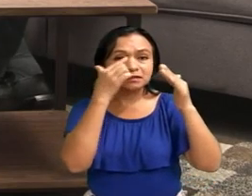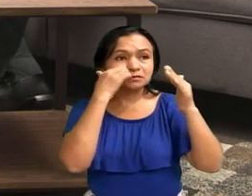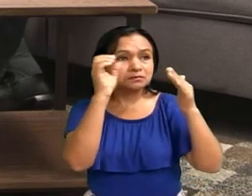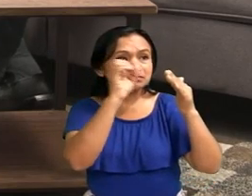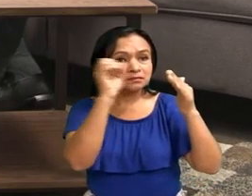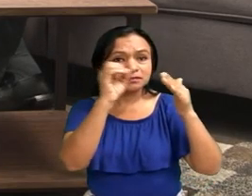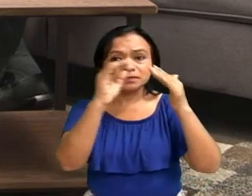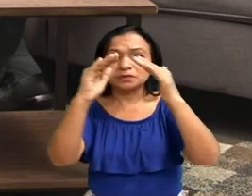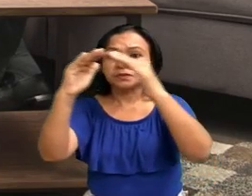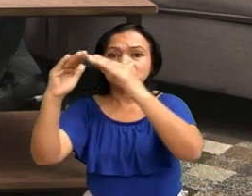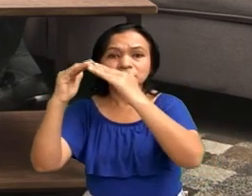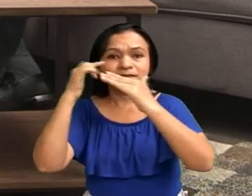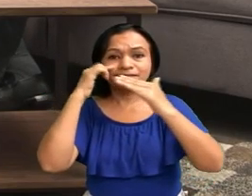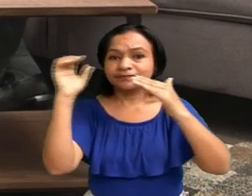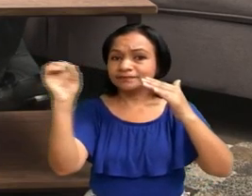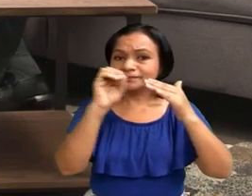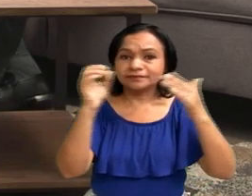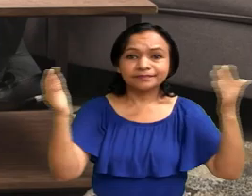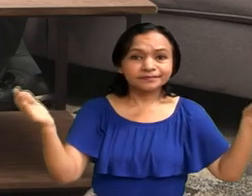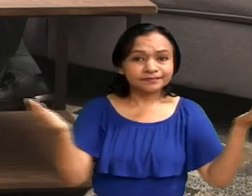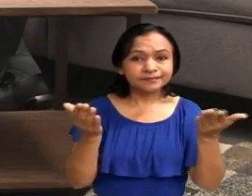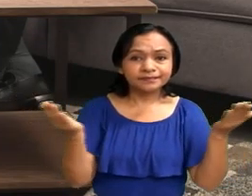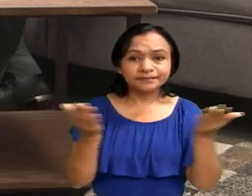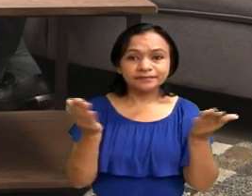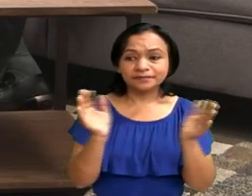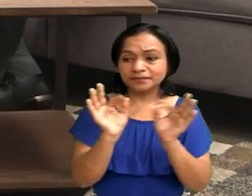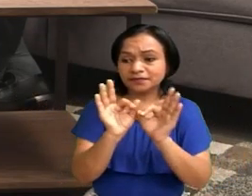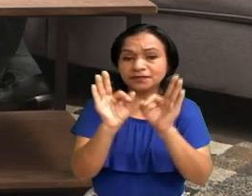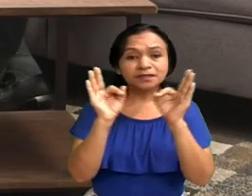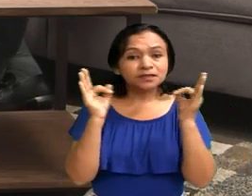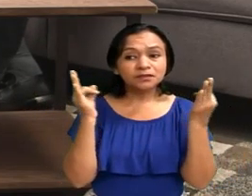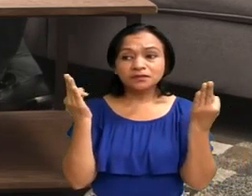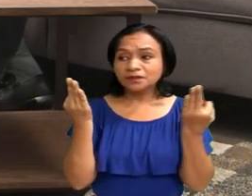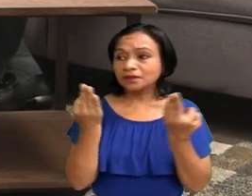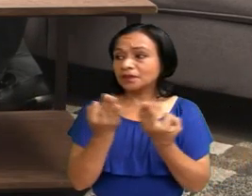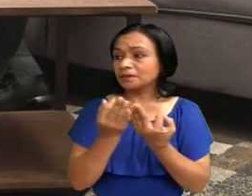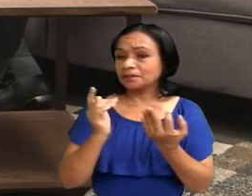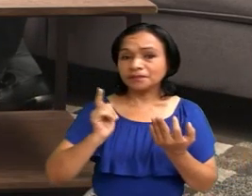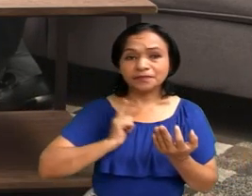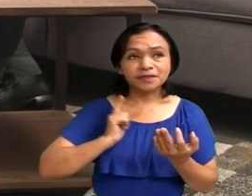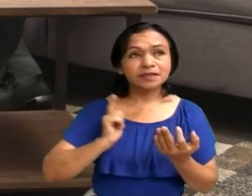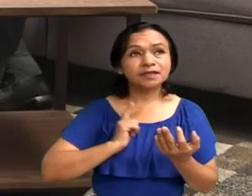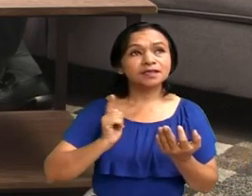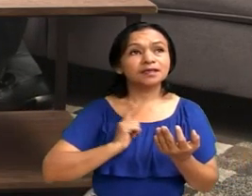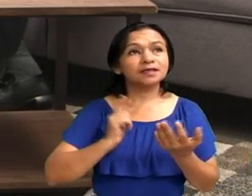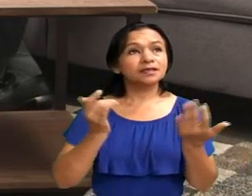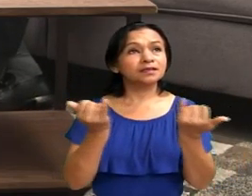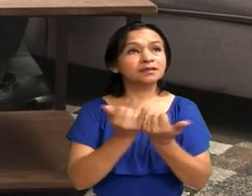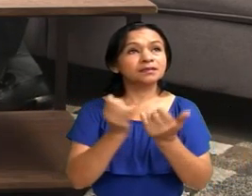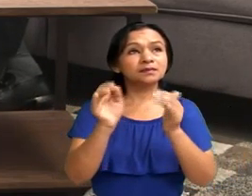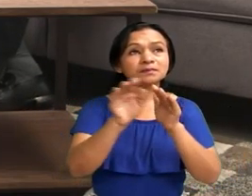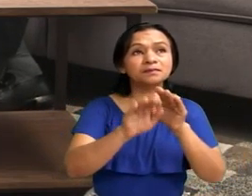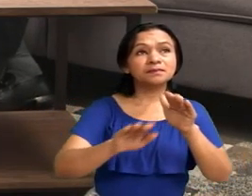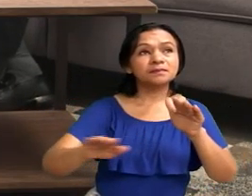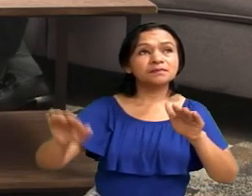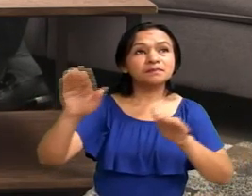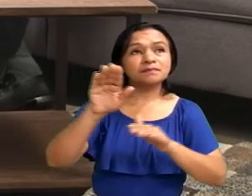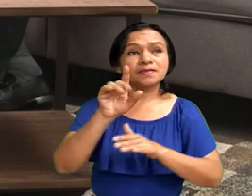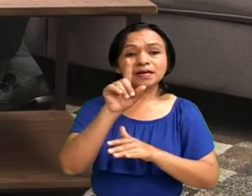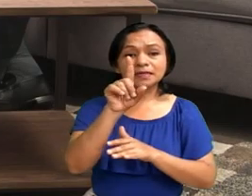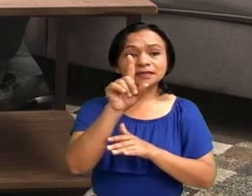ni en su vivienda. De nueve familias, encontramos comunidades de más de 100